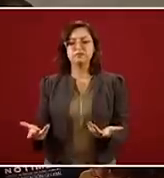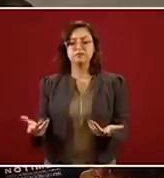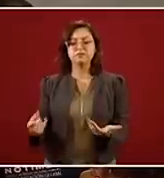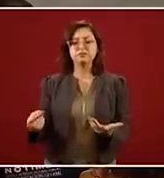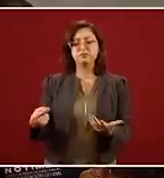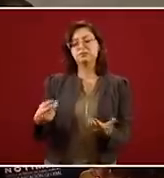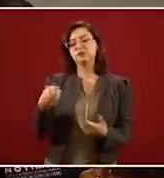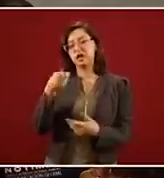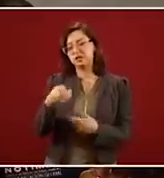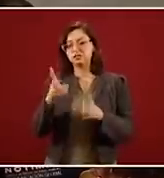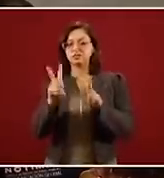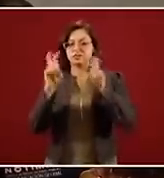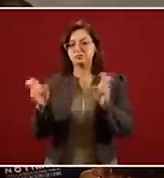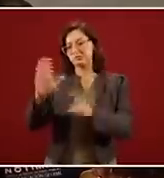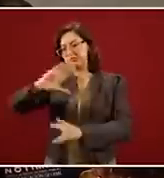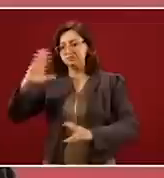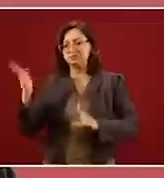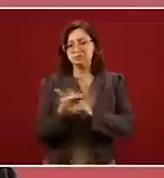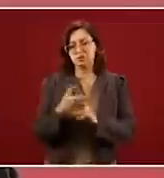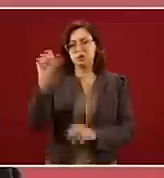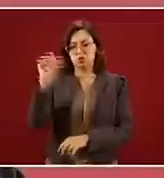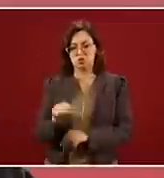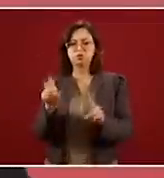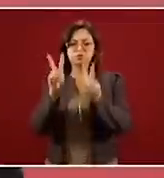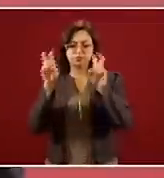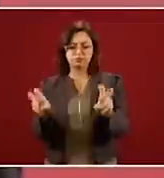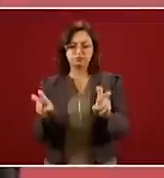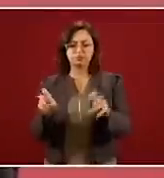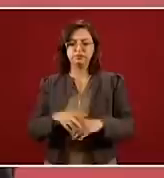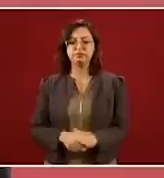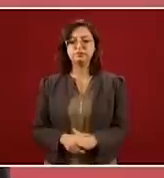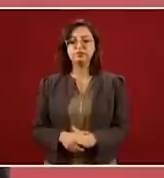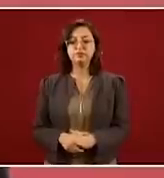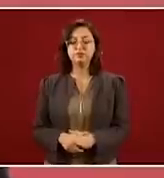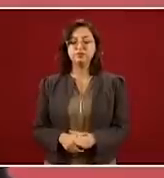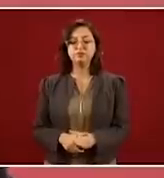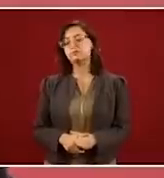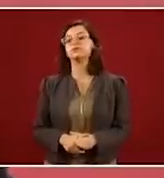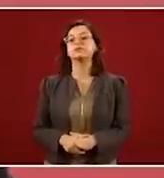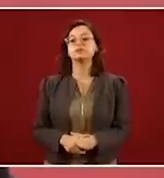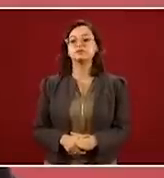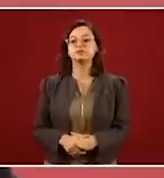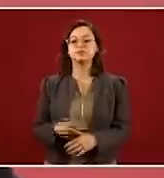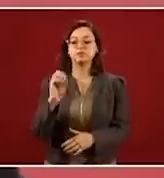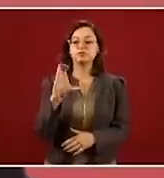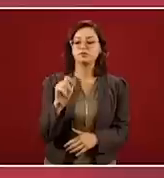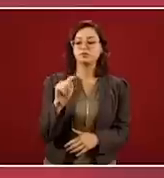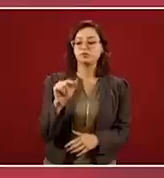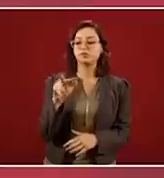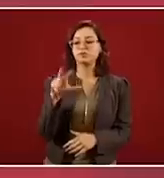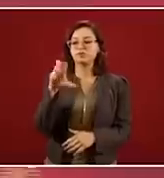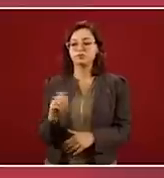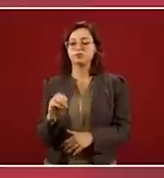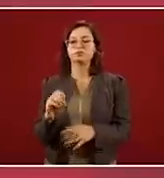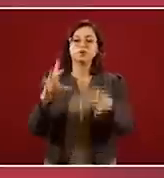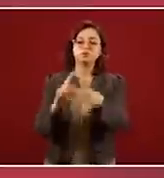forma de tratar los temas del día de hoy. O sea, expone Octavio, hay preguntas,